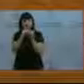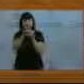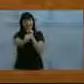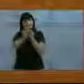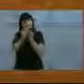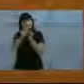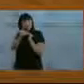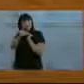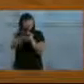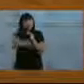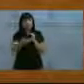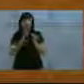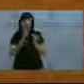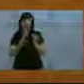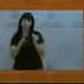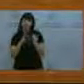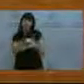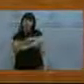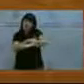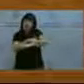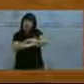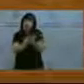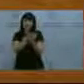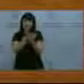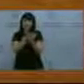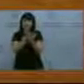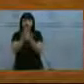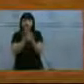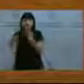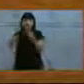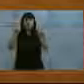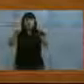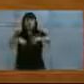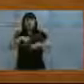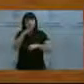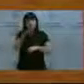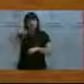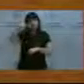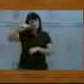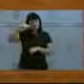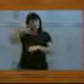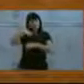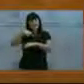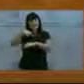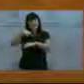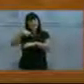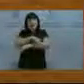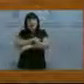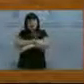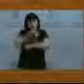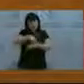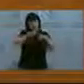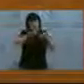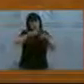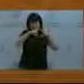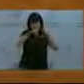y siéntense con el Gobierno a negociar el pacto que ya en junio les ofreció el presidente del Gobierno del Principado de Asturias. Un acuerdo